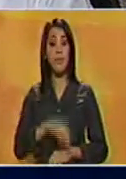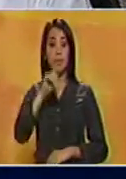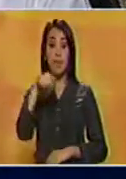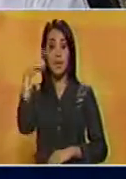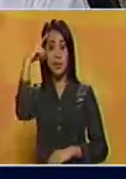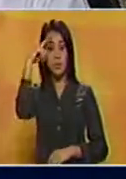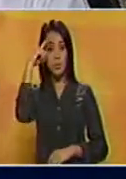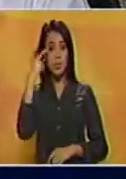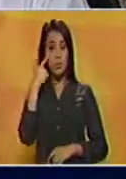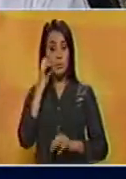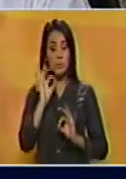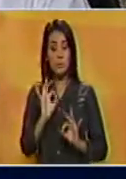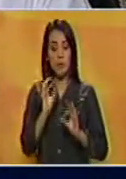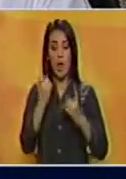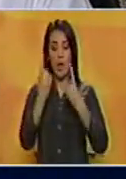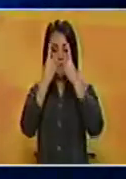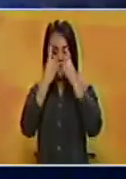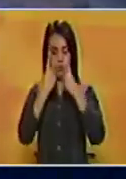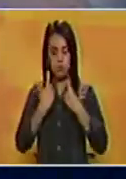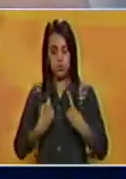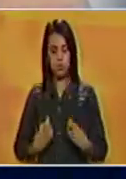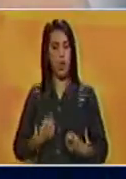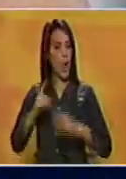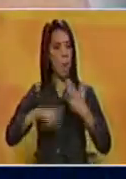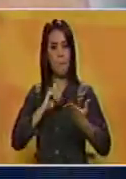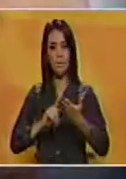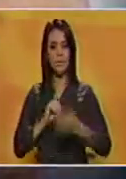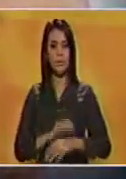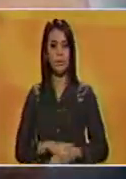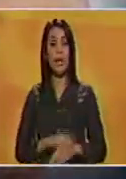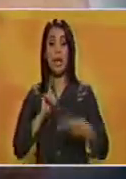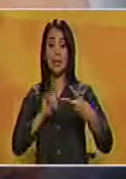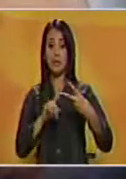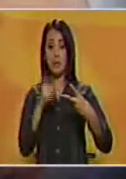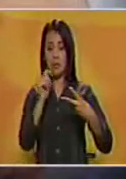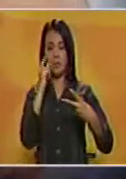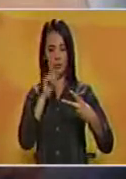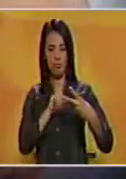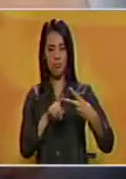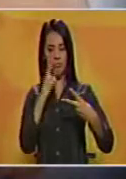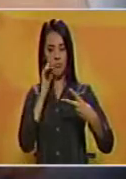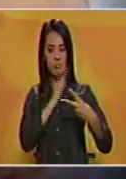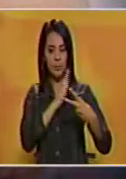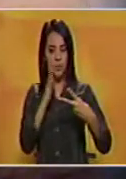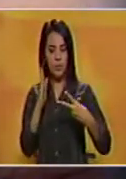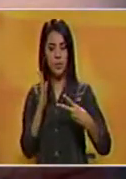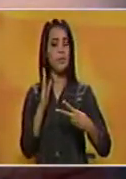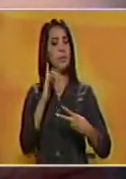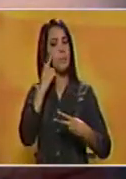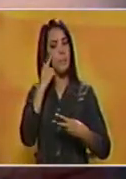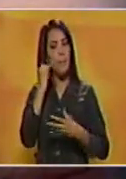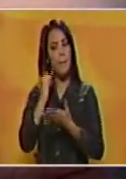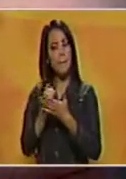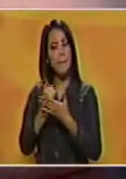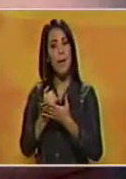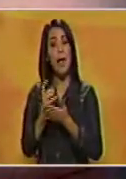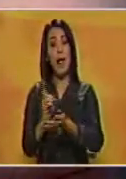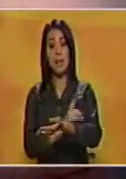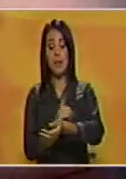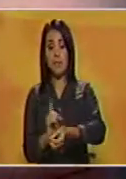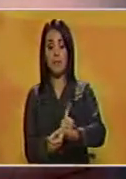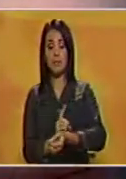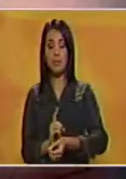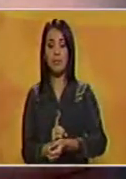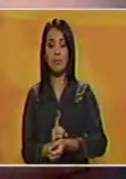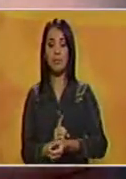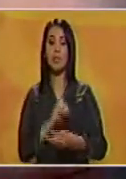vaginales, para eso se hace un examen físico completo. En el segundo trimestre, test de O'Sullivan para descartar definitivamente la diabetes gestacional